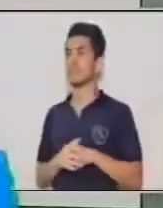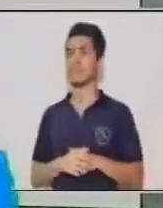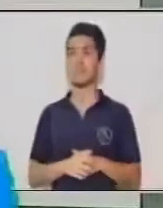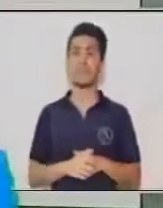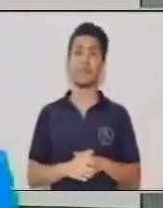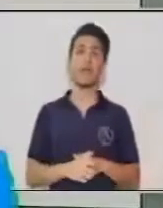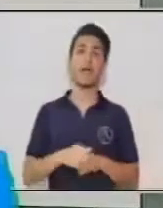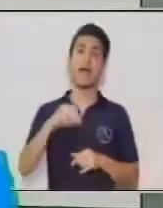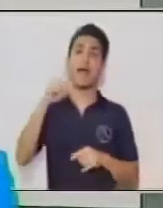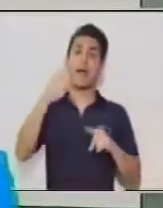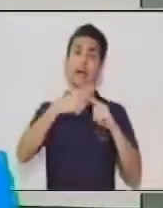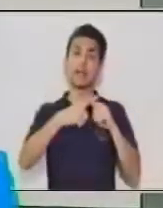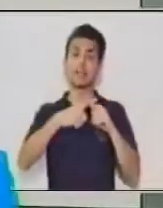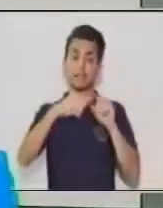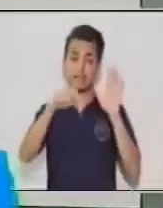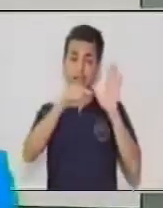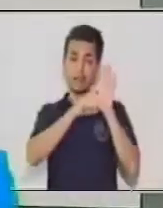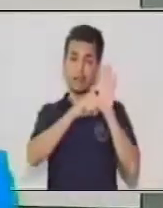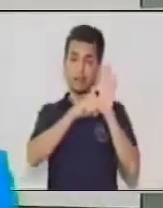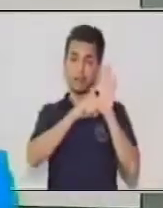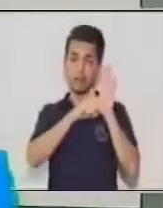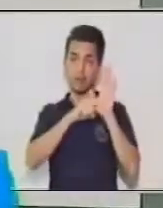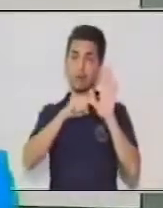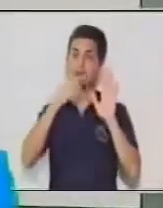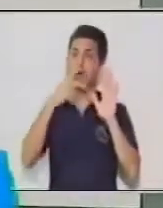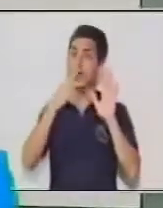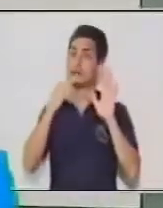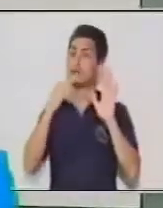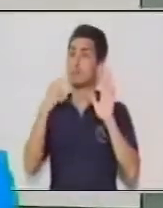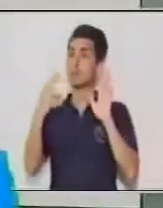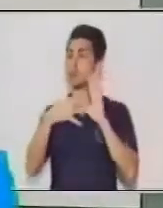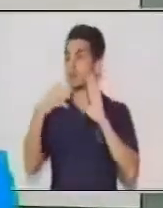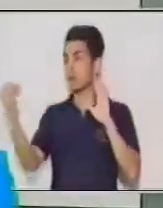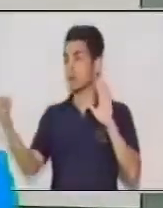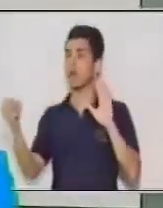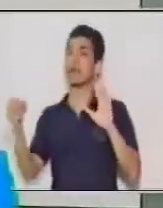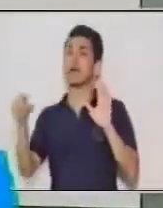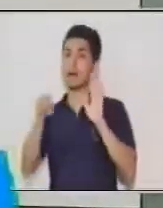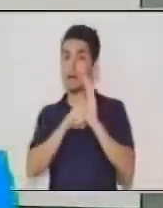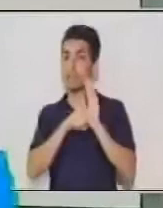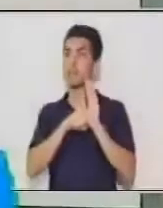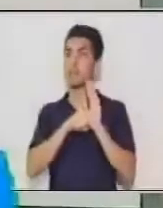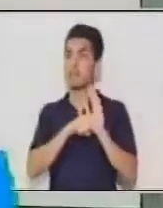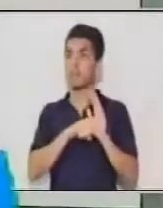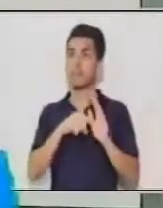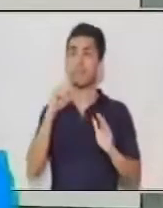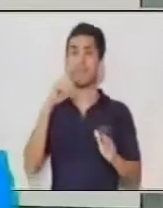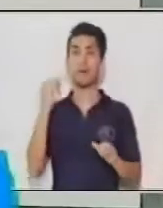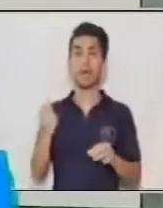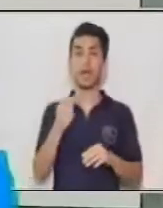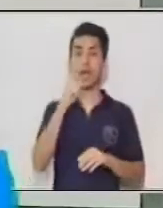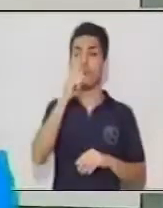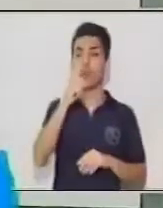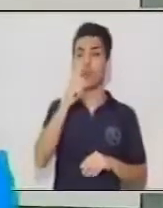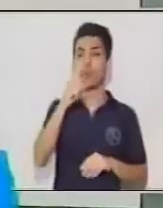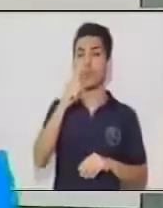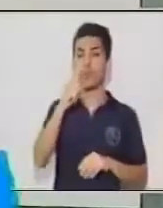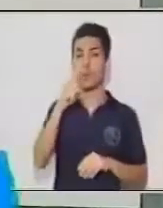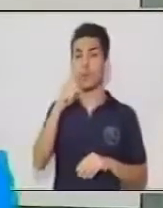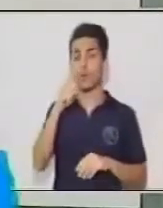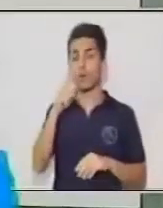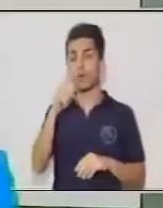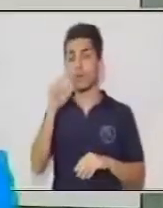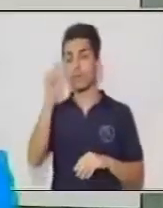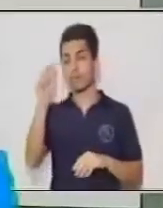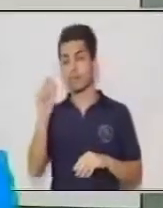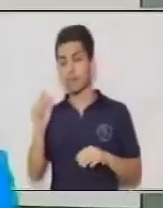es negativo, el resultado va a ser negativo. Porque vamos a tener 1 dividido menos 5,